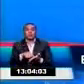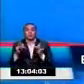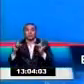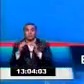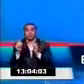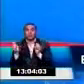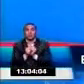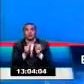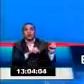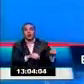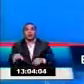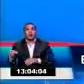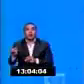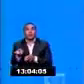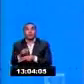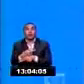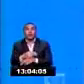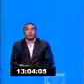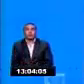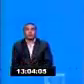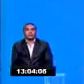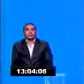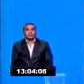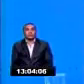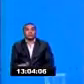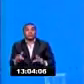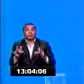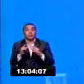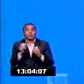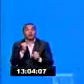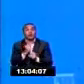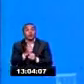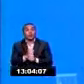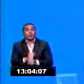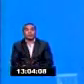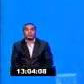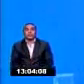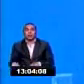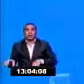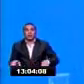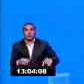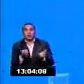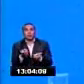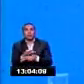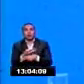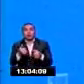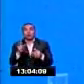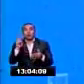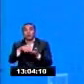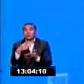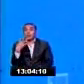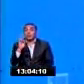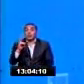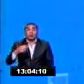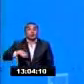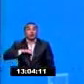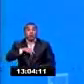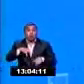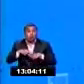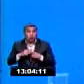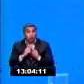la actividad productiva, permanentemente en contacto con el trabajo de esa actividad productiva. Por eso en el 2017 nosotros